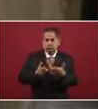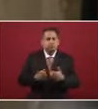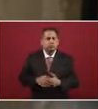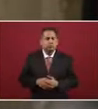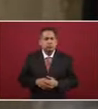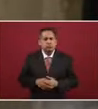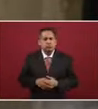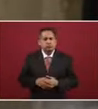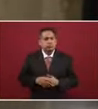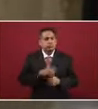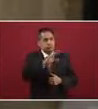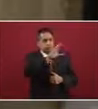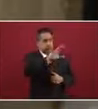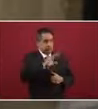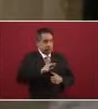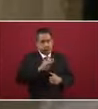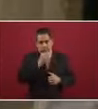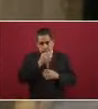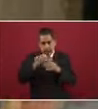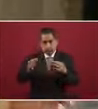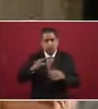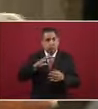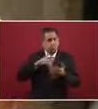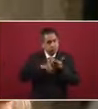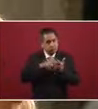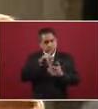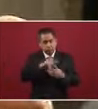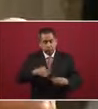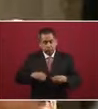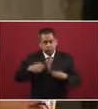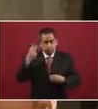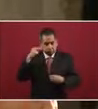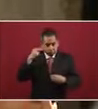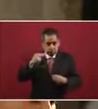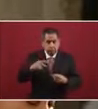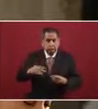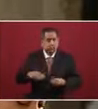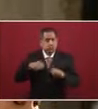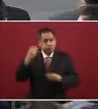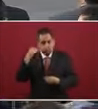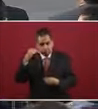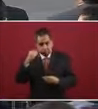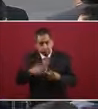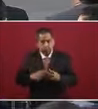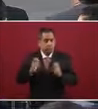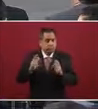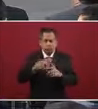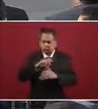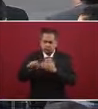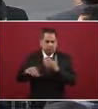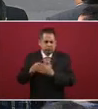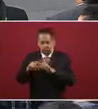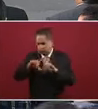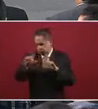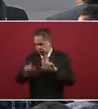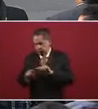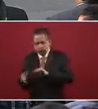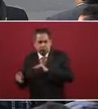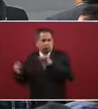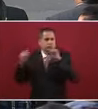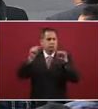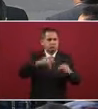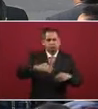El mensaje que me dieron, porque allá hay veracruzanos, hay de Michoacán, hay de Chiapas, de todo lo que es el